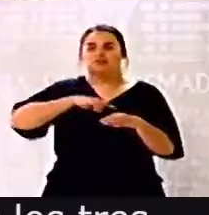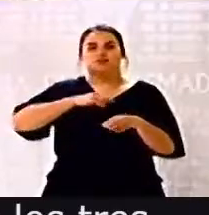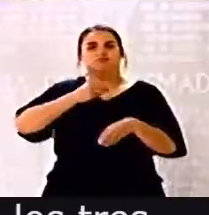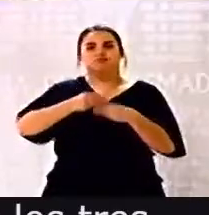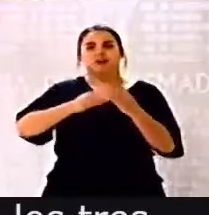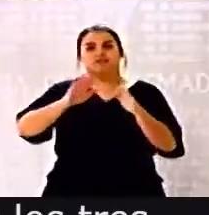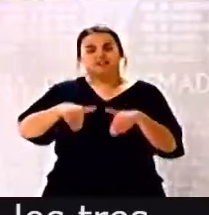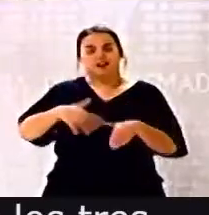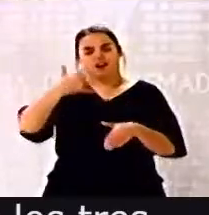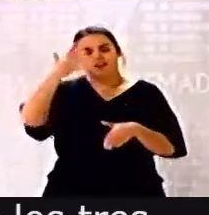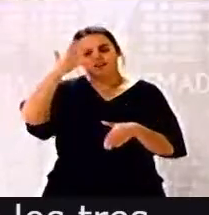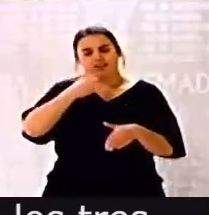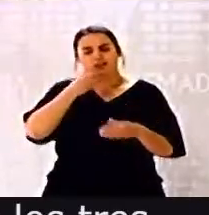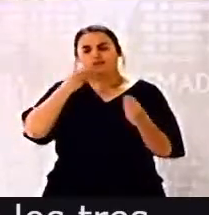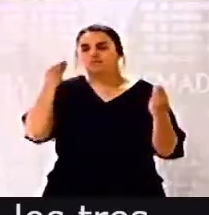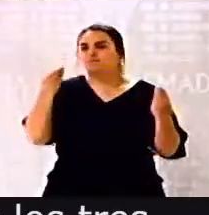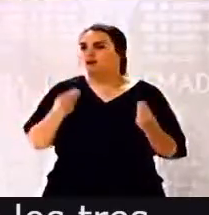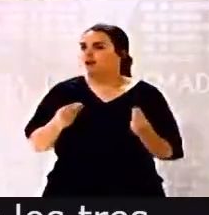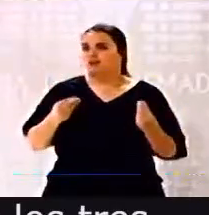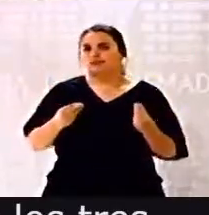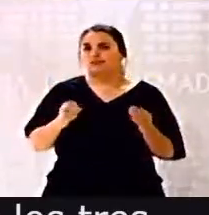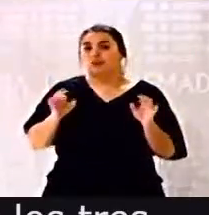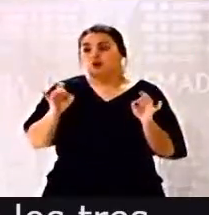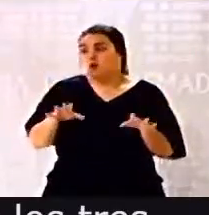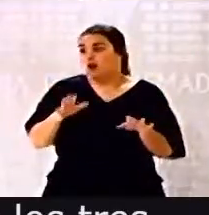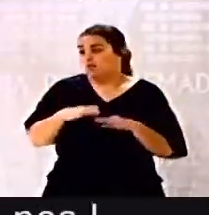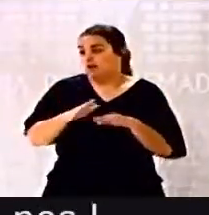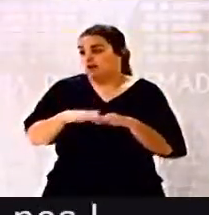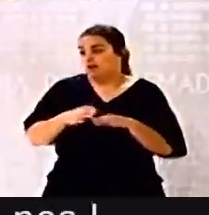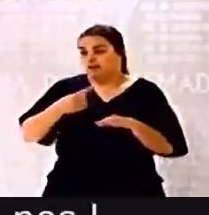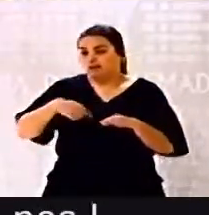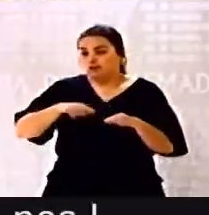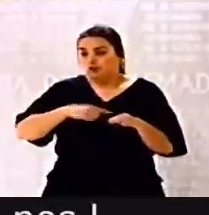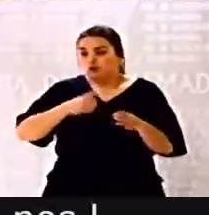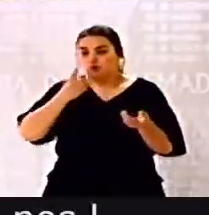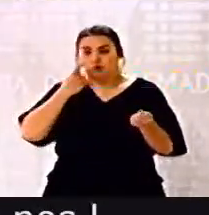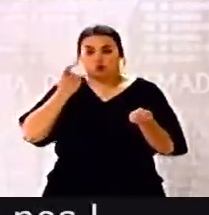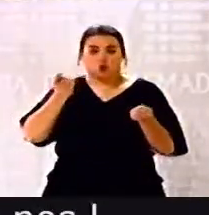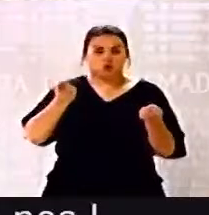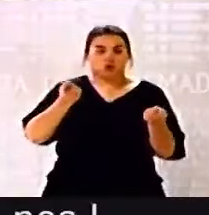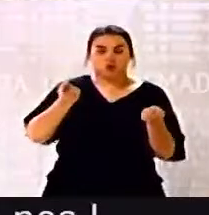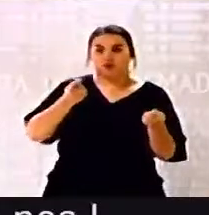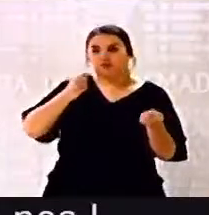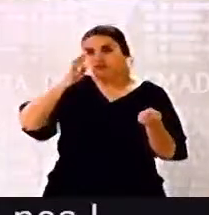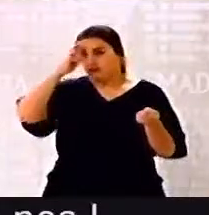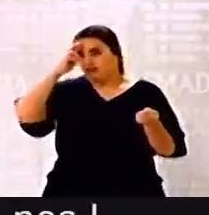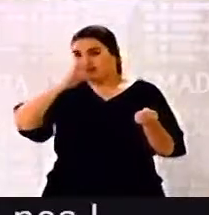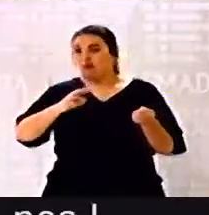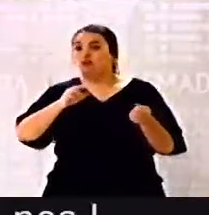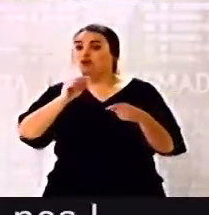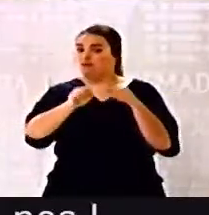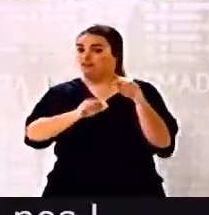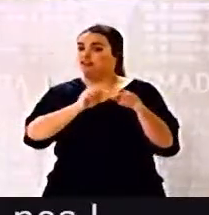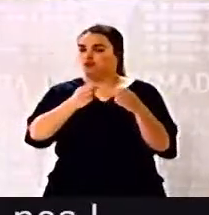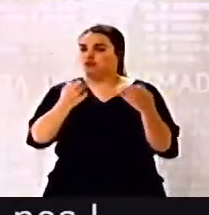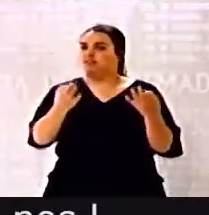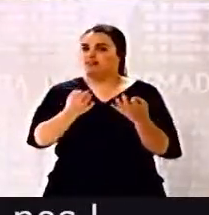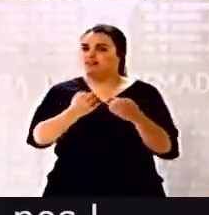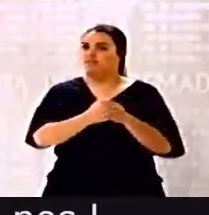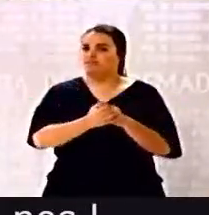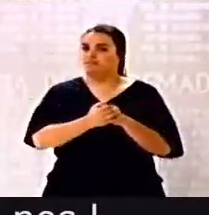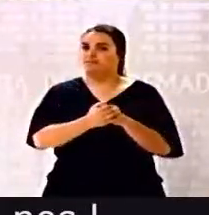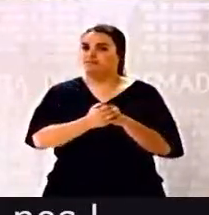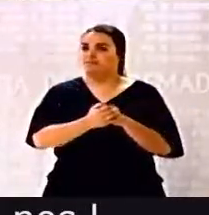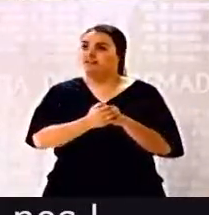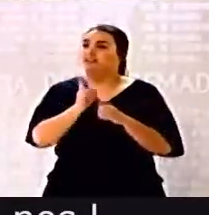lo tomemos en serio, como para que le tengamos respeto al bicho y como